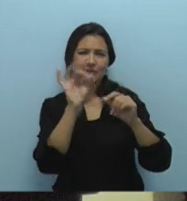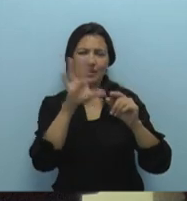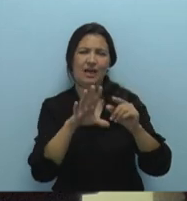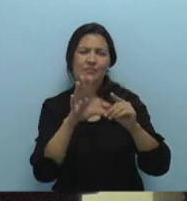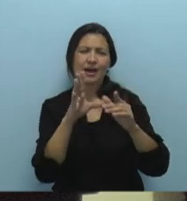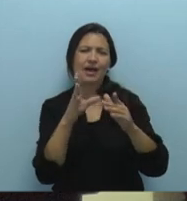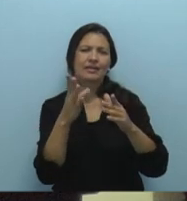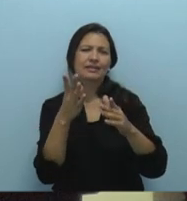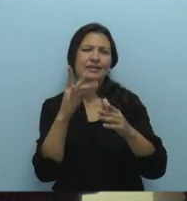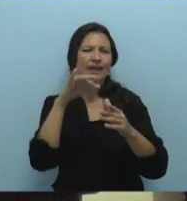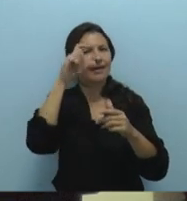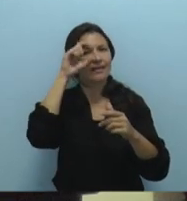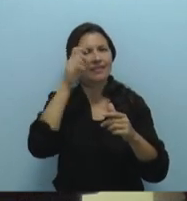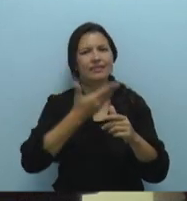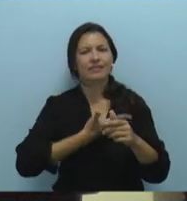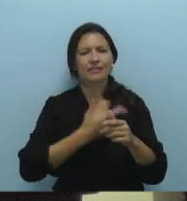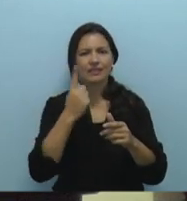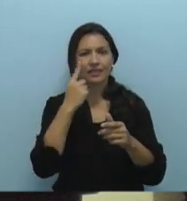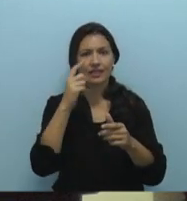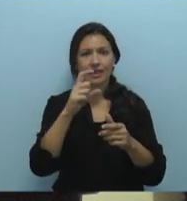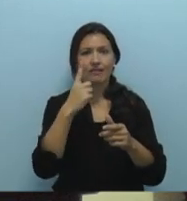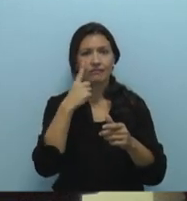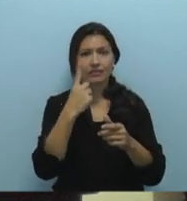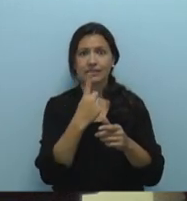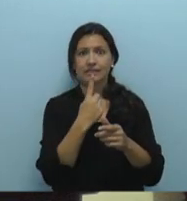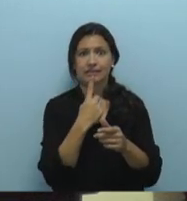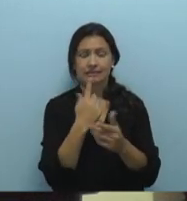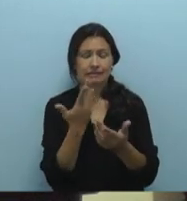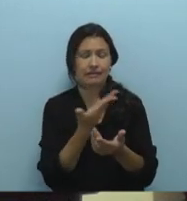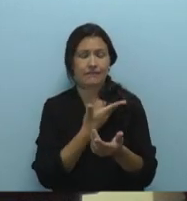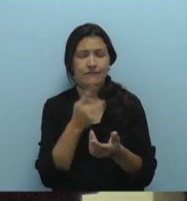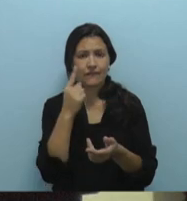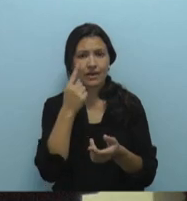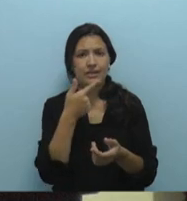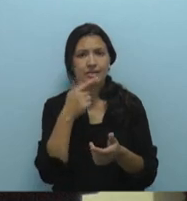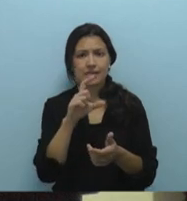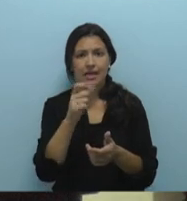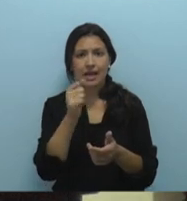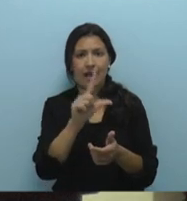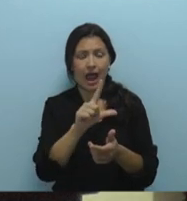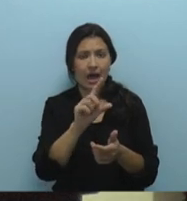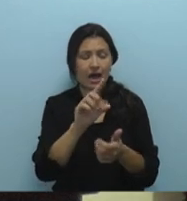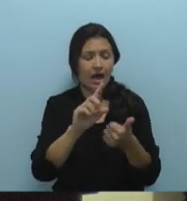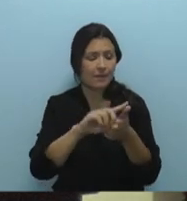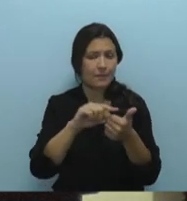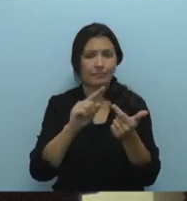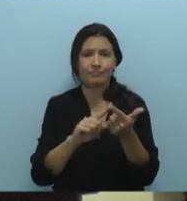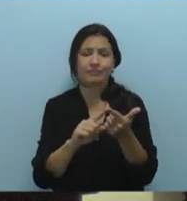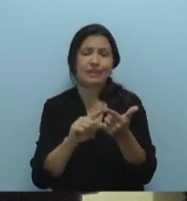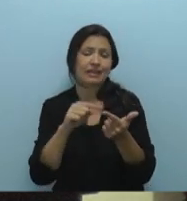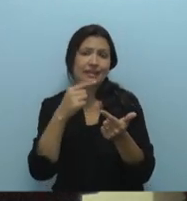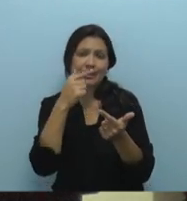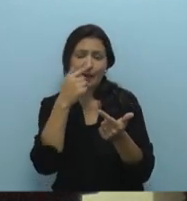el déficit fiscal, que es lo único que figura entre las argumentaciones, Y la segunda argumentación es